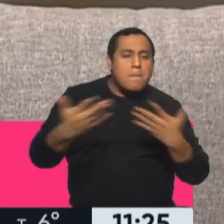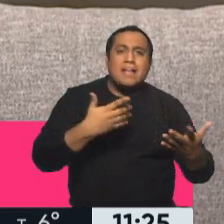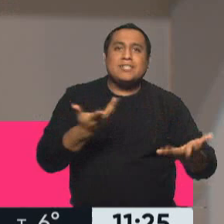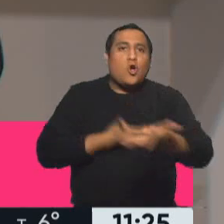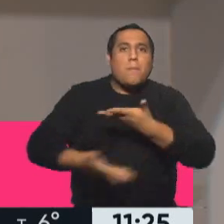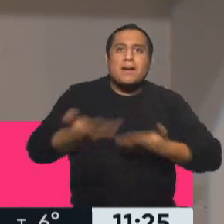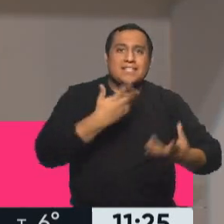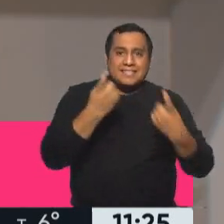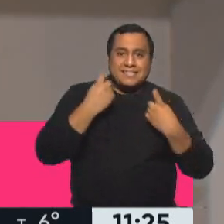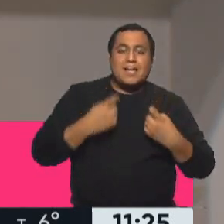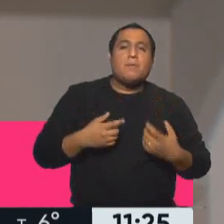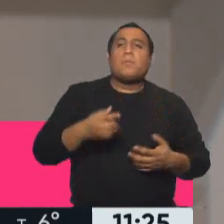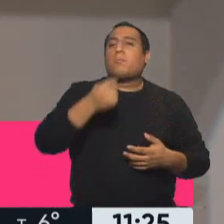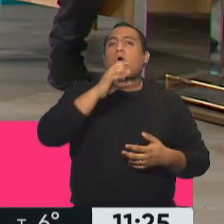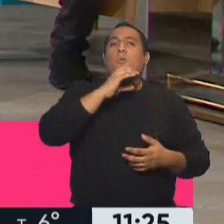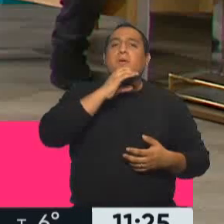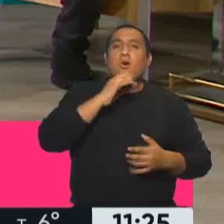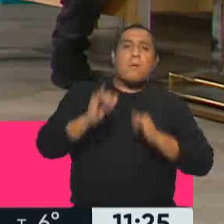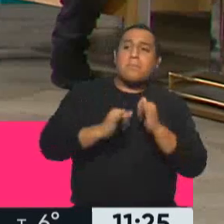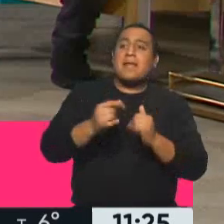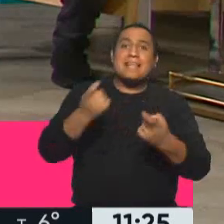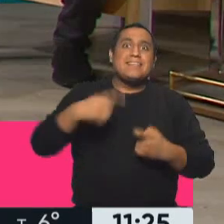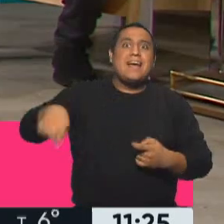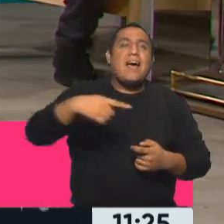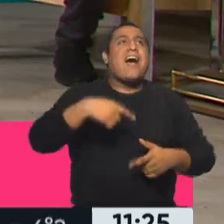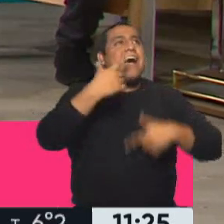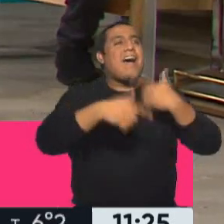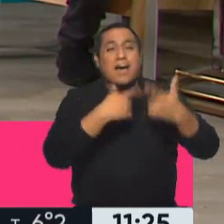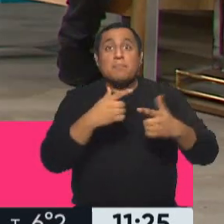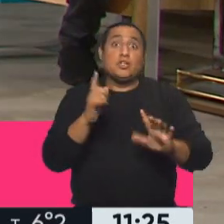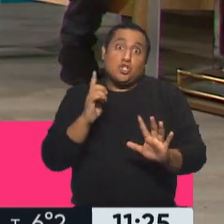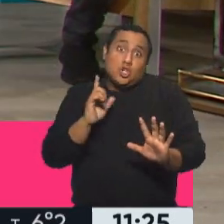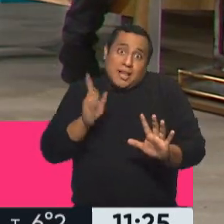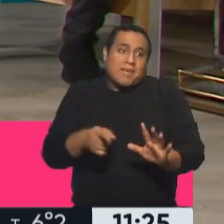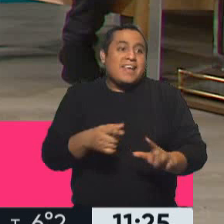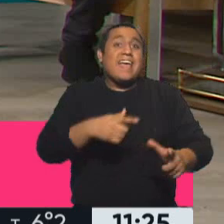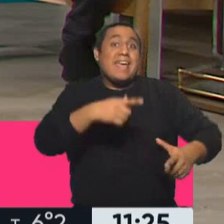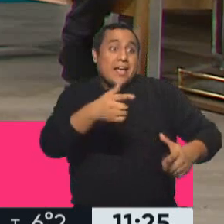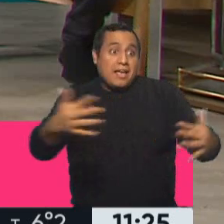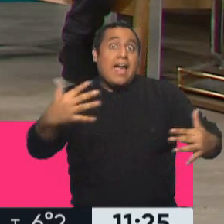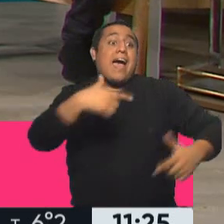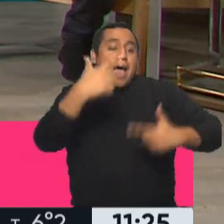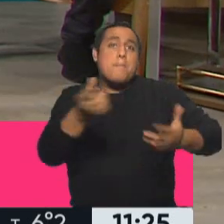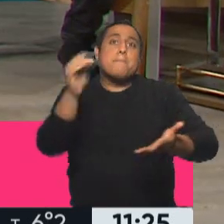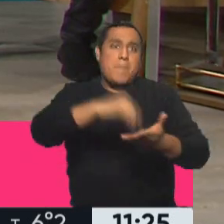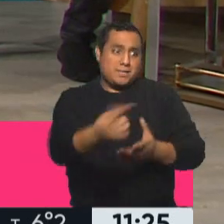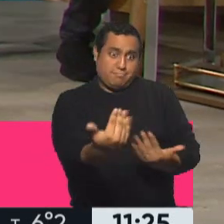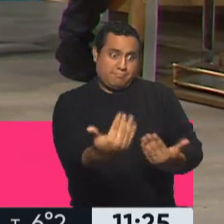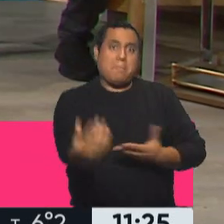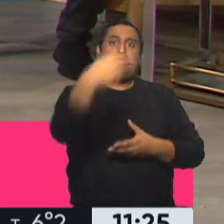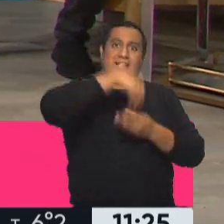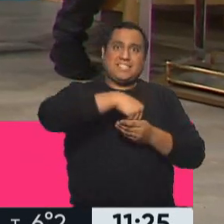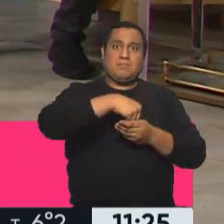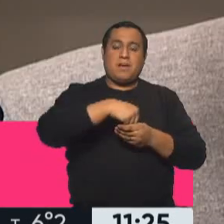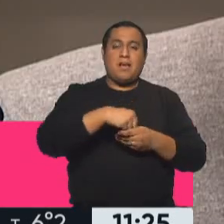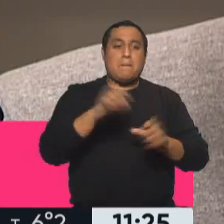vez contaste, el humorista necesita la risa, pero yo necesito la risa más la participación. La participación. Entonces empecé a jugar, que ya tenía mis redes sociales,